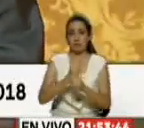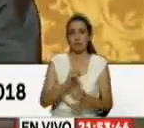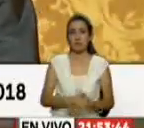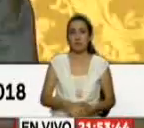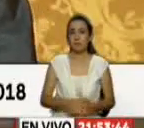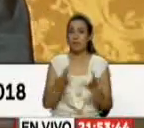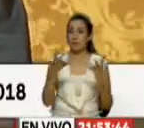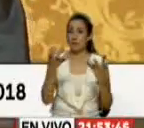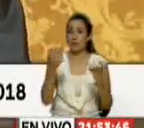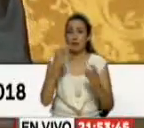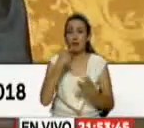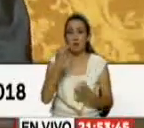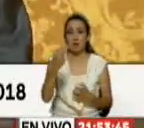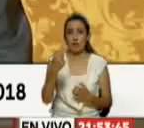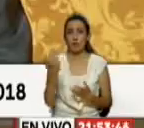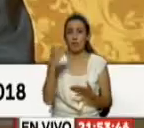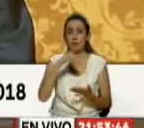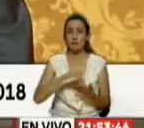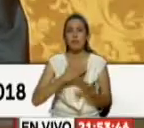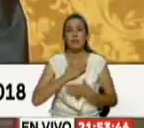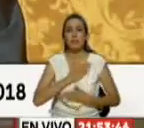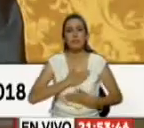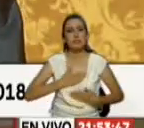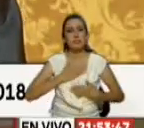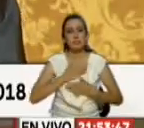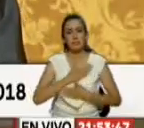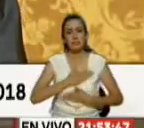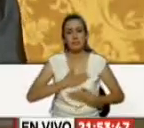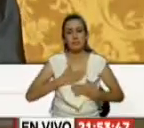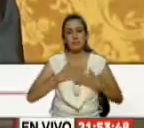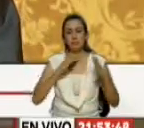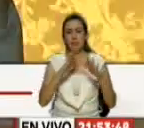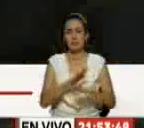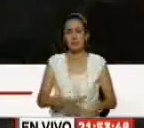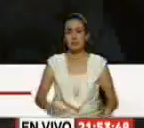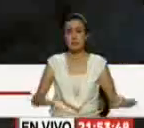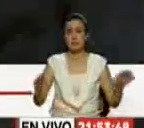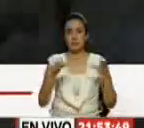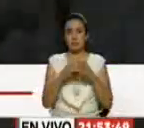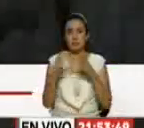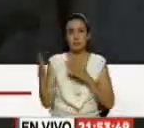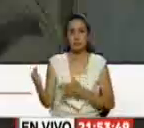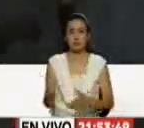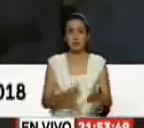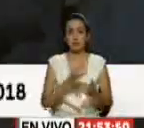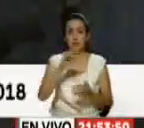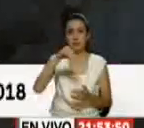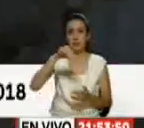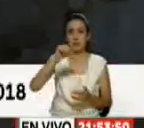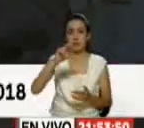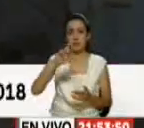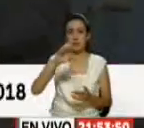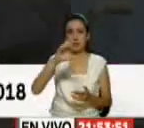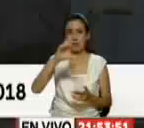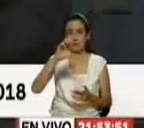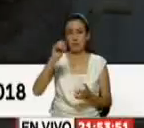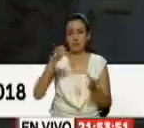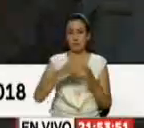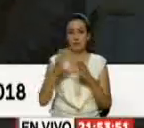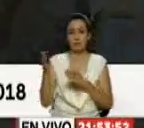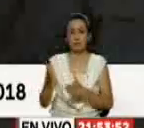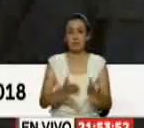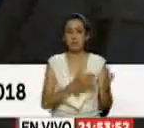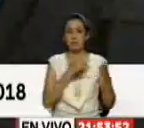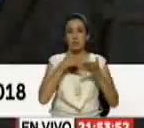decirles que siento una gran satisfacción y un gran honor. Marcelo Cruz es médico neurólogo. Fue galardonado con el